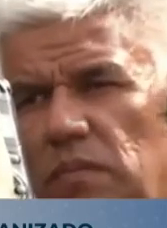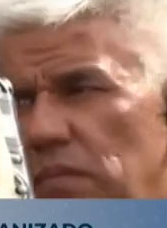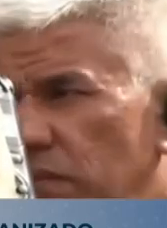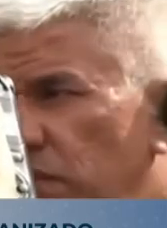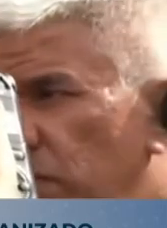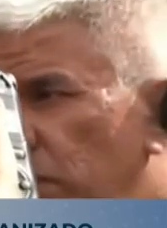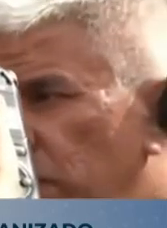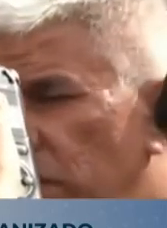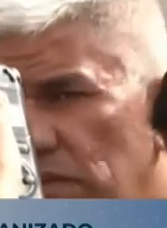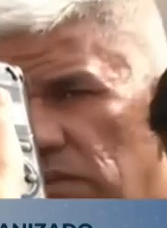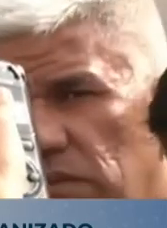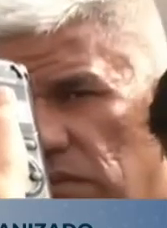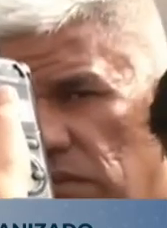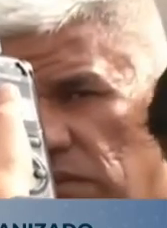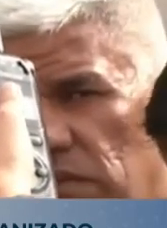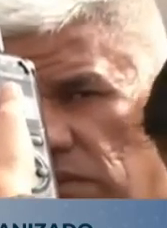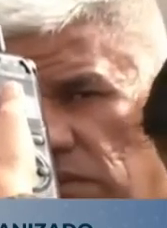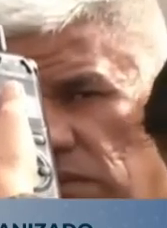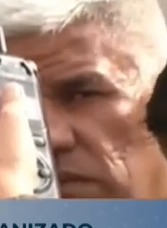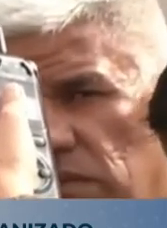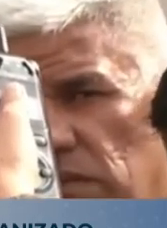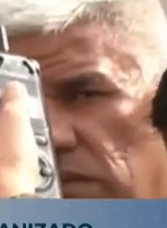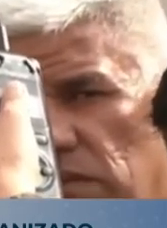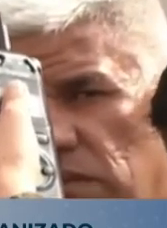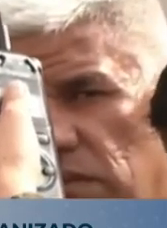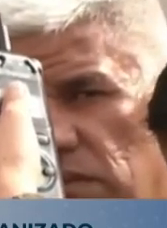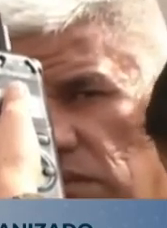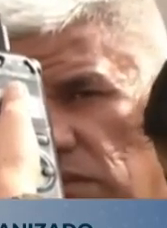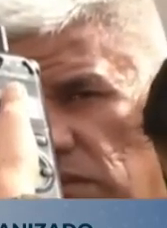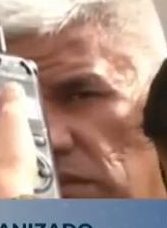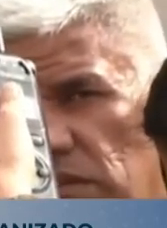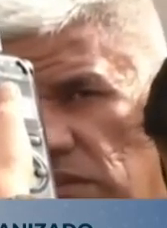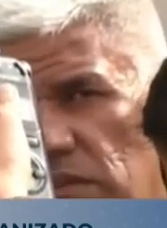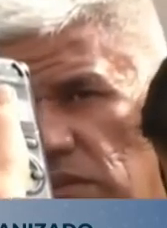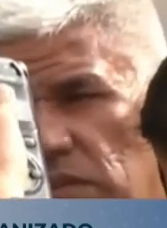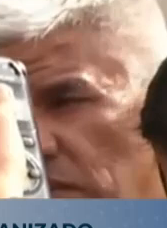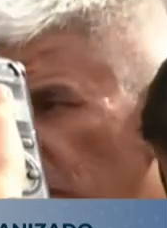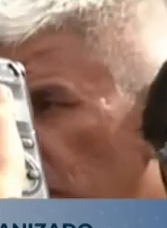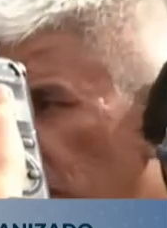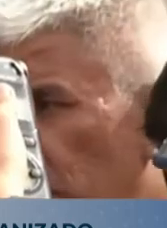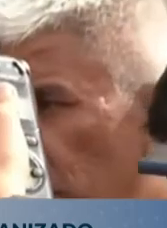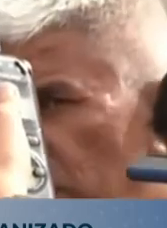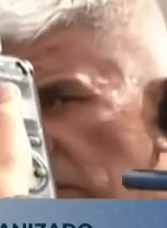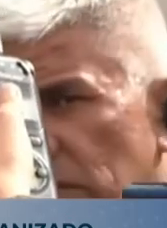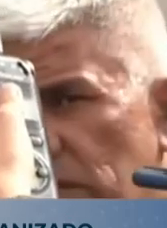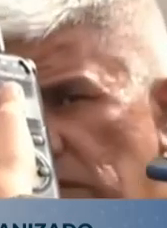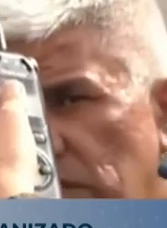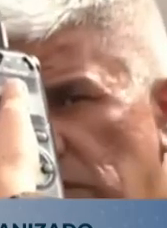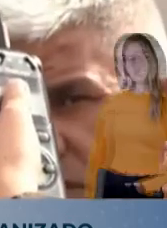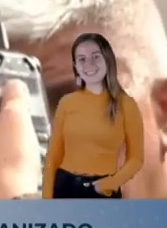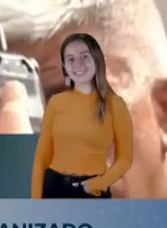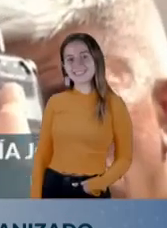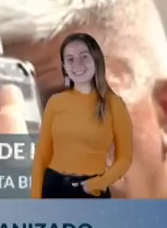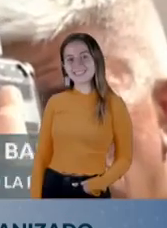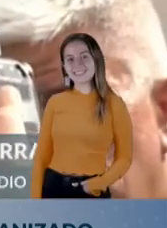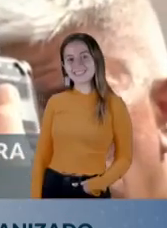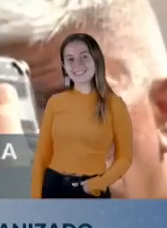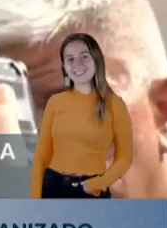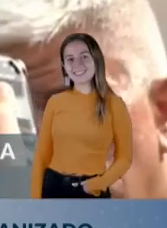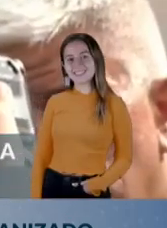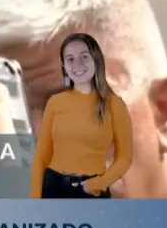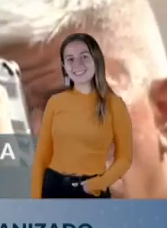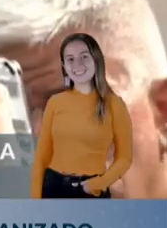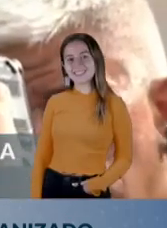el fiscal Valencia es lo que nosotros requerimos. El próximo lunes la comisión sesionará nuevamente para proceder a que las autoridades respondan